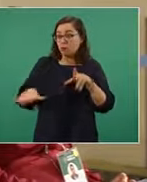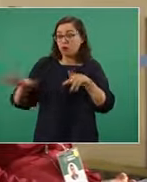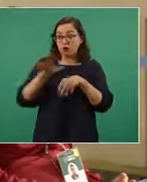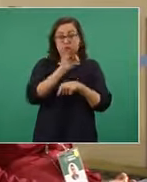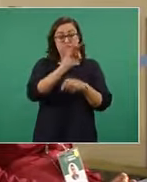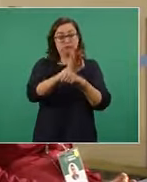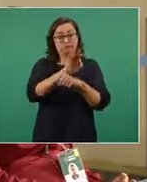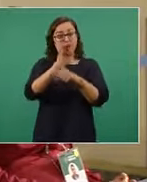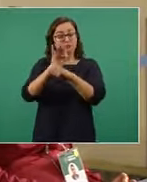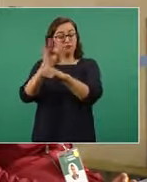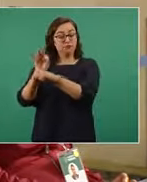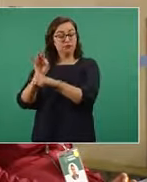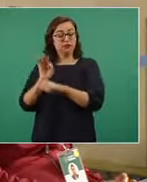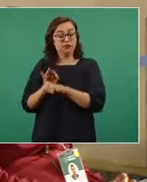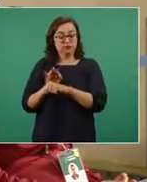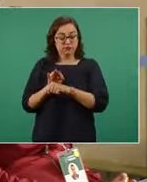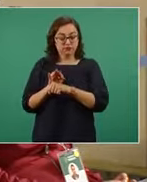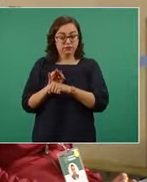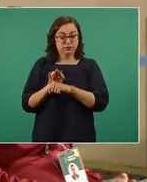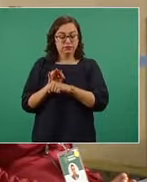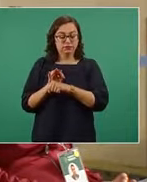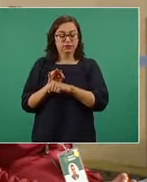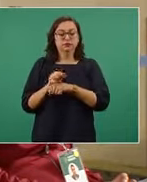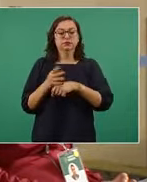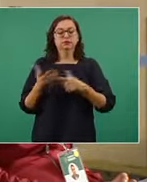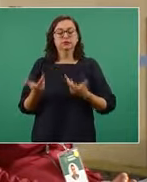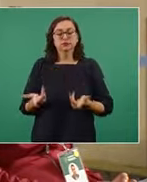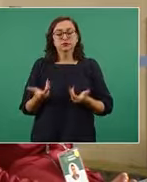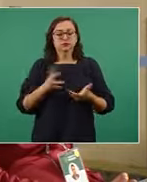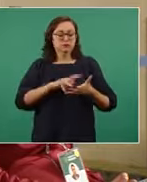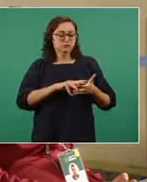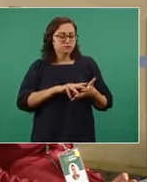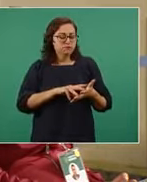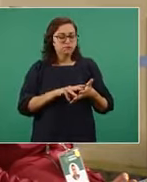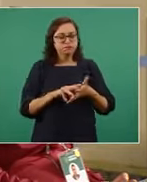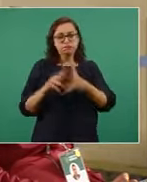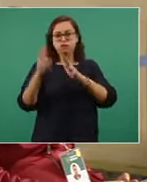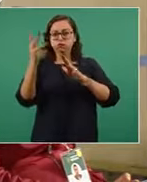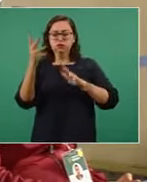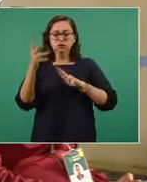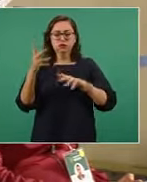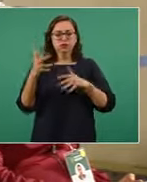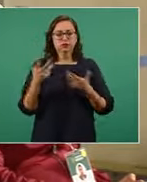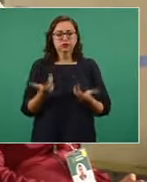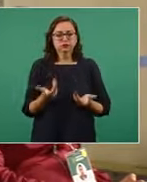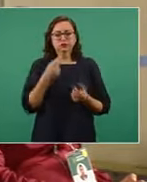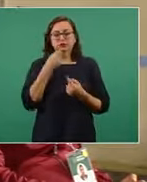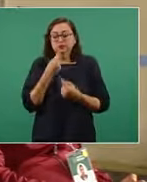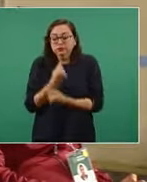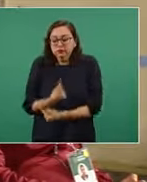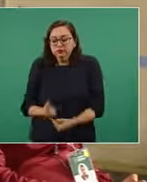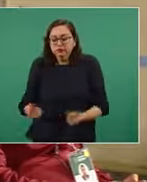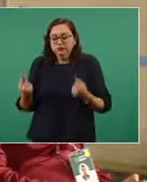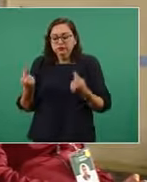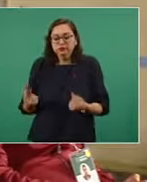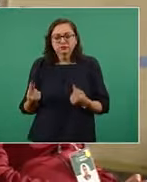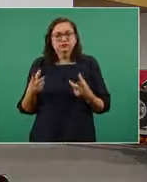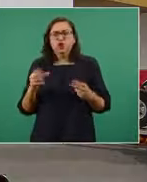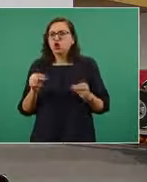otras tipologías delictivas. Las violencias se deben combatir desde la primera infancia. Nadie reproduce lo que